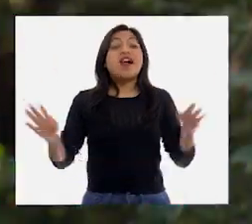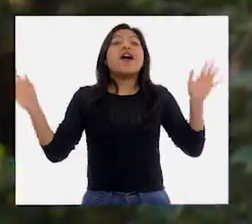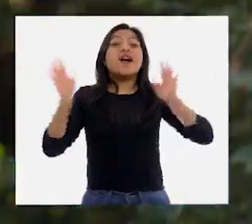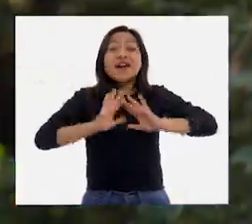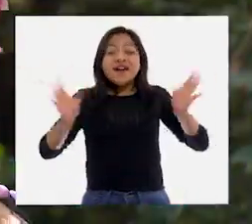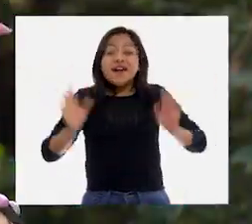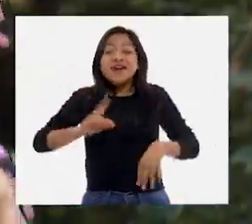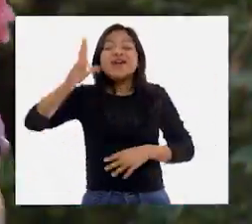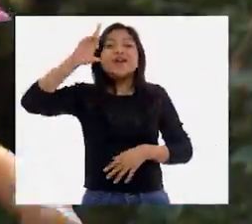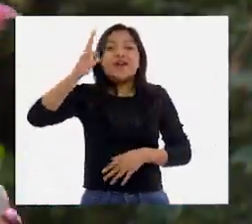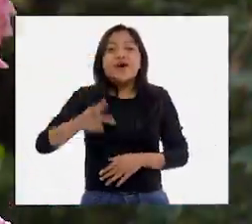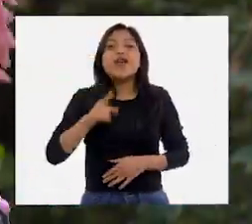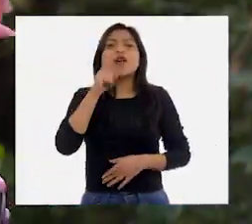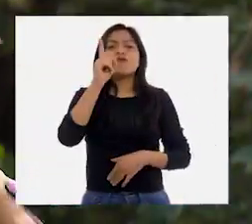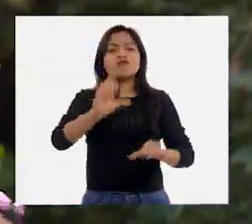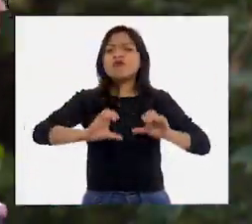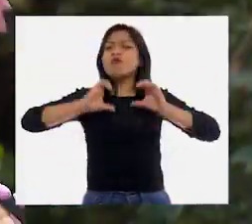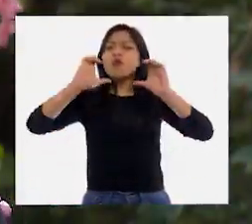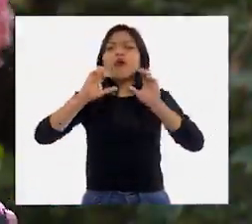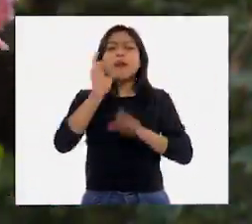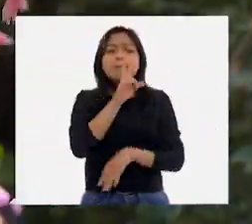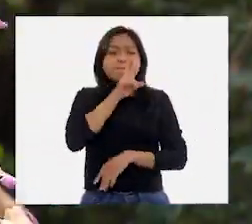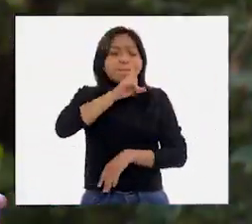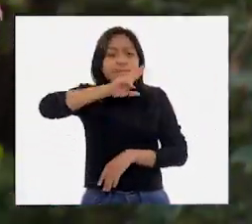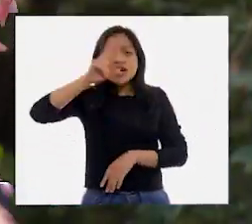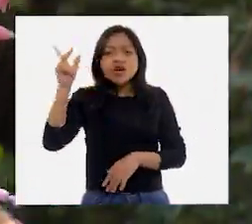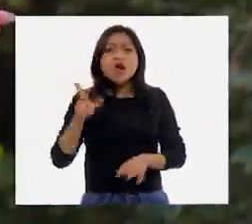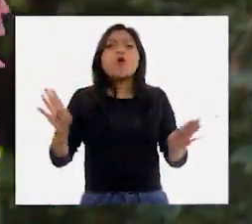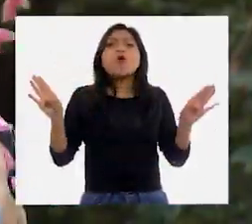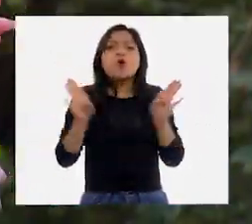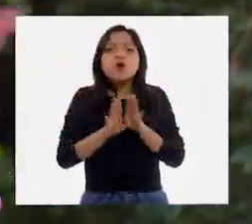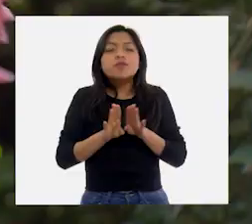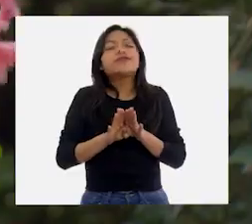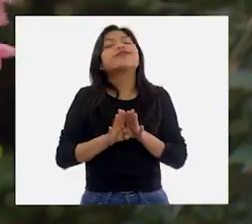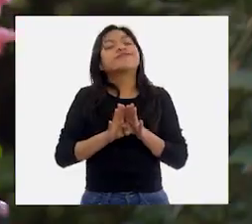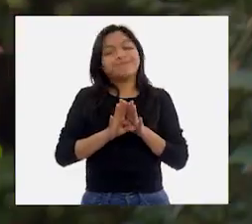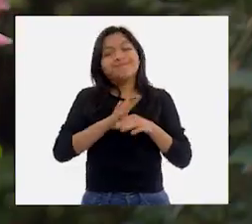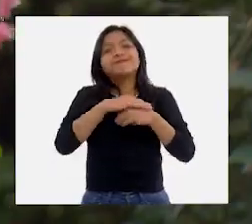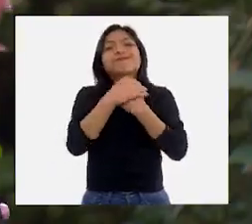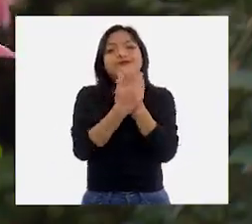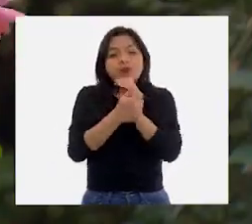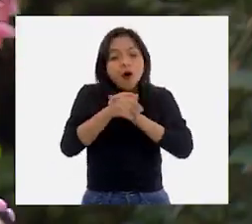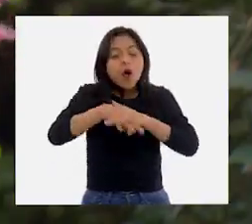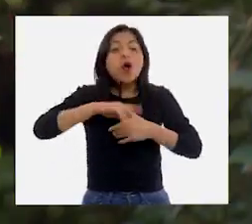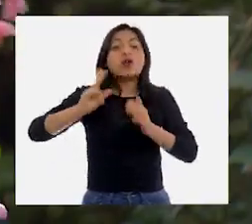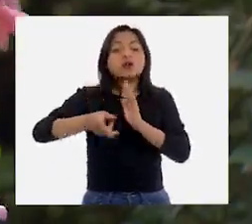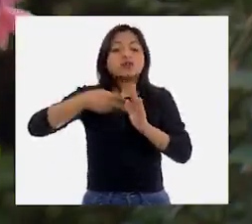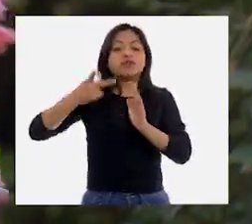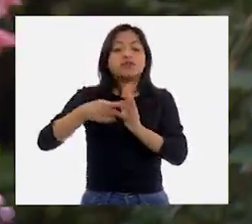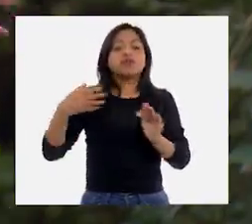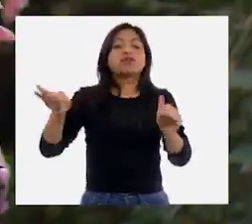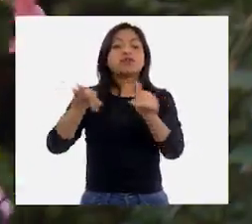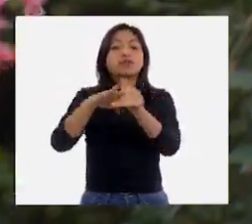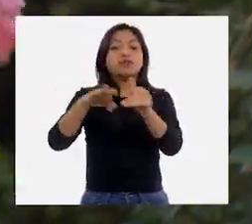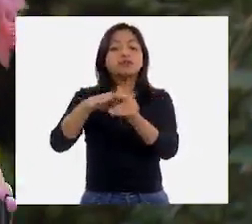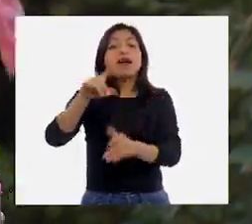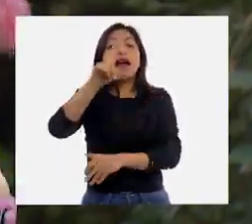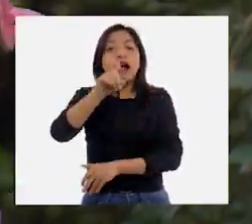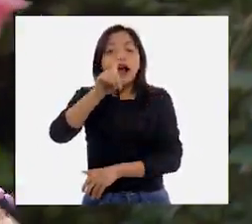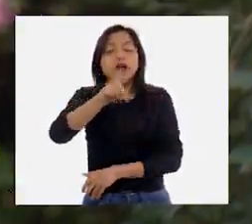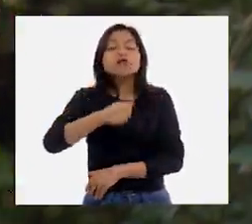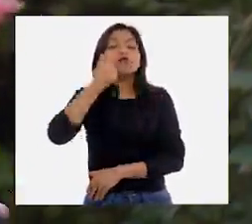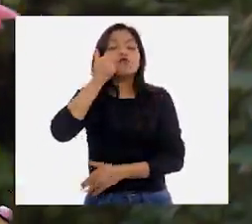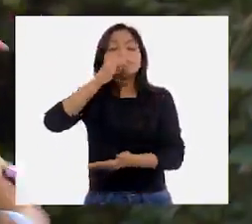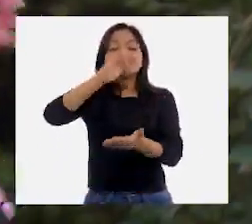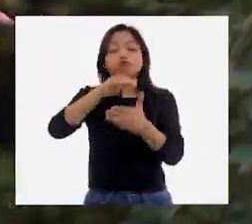¡Hola! La mejor forma de cuidarnos es lavarnos las manos frecuentemente con agua y